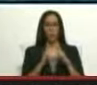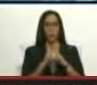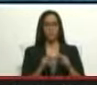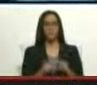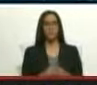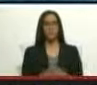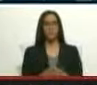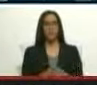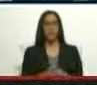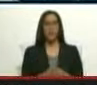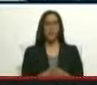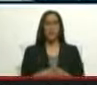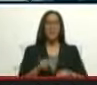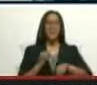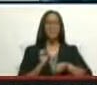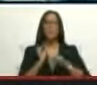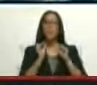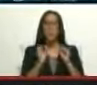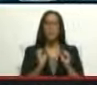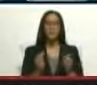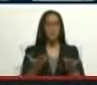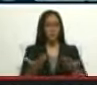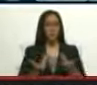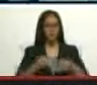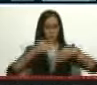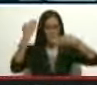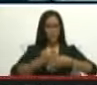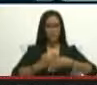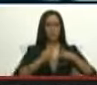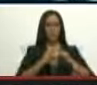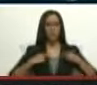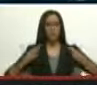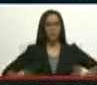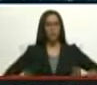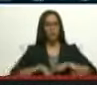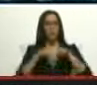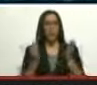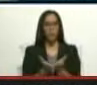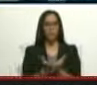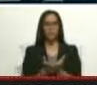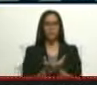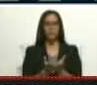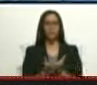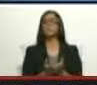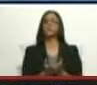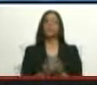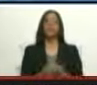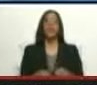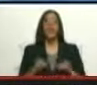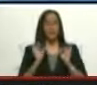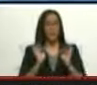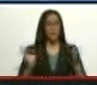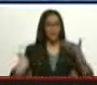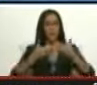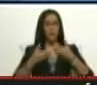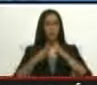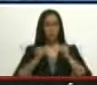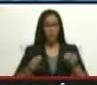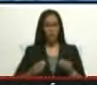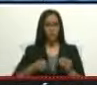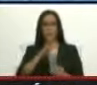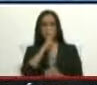el momento que nos congelaron todos los recursos en el mundo, en el momento que nos cerraron todas las cuentas